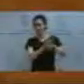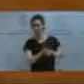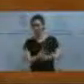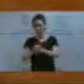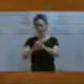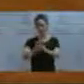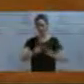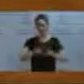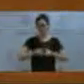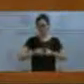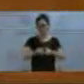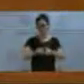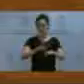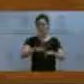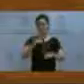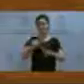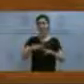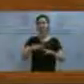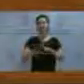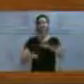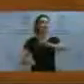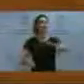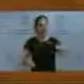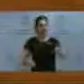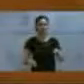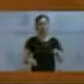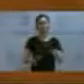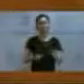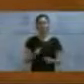todos en esas políticas que vamos a ir